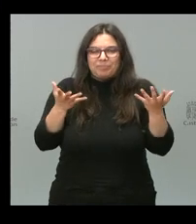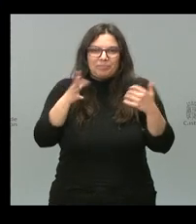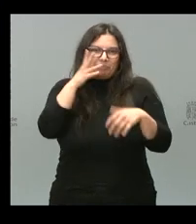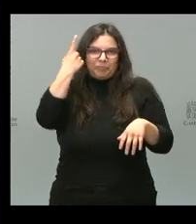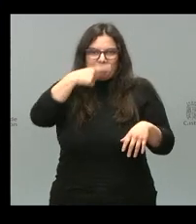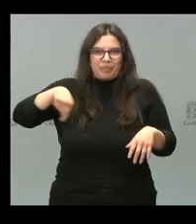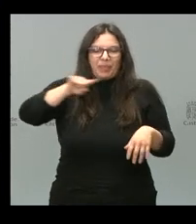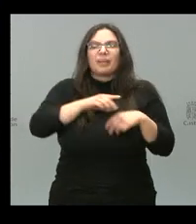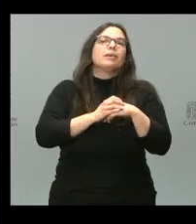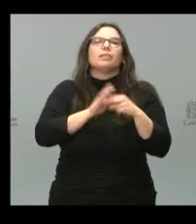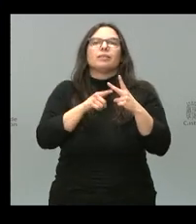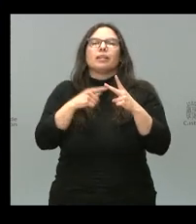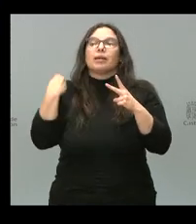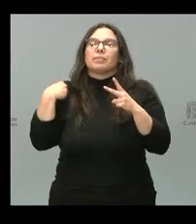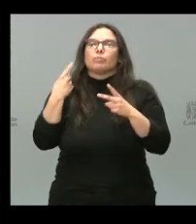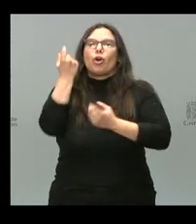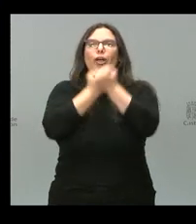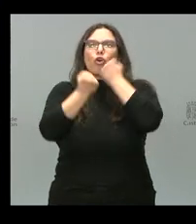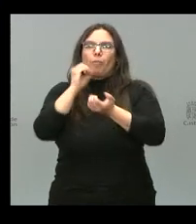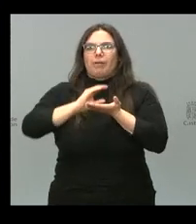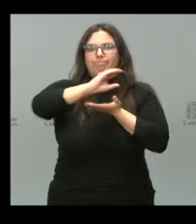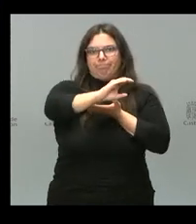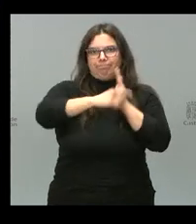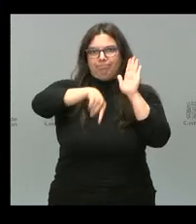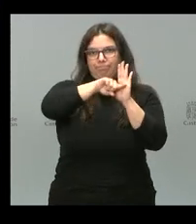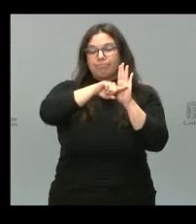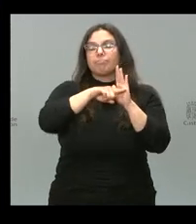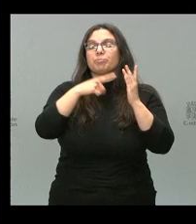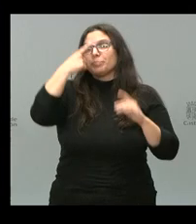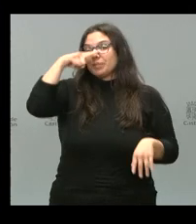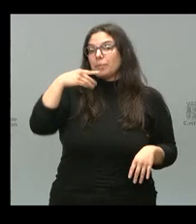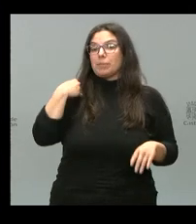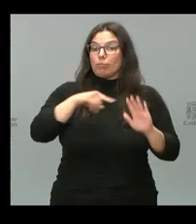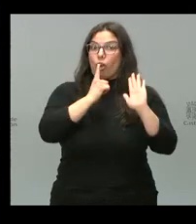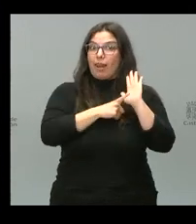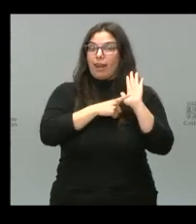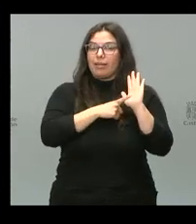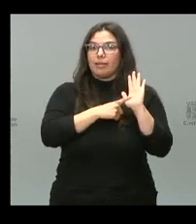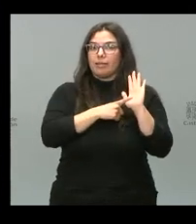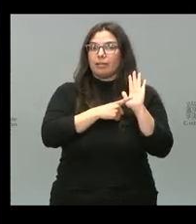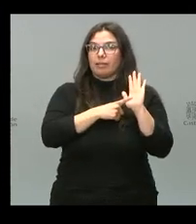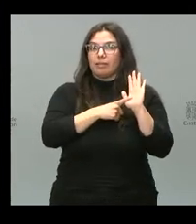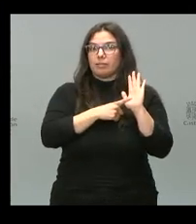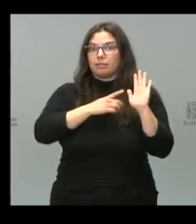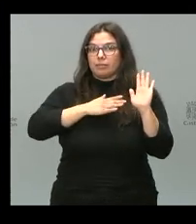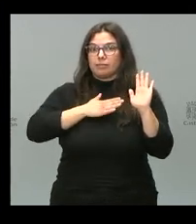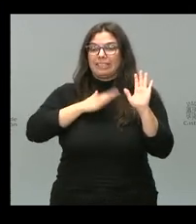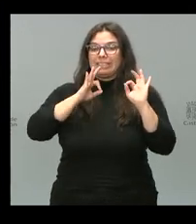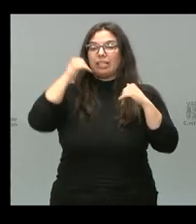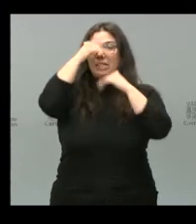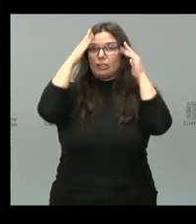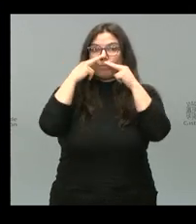es la asignación económica No ya sabes que en la propia la propia ley al hablar con nuestra función pública